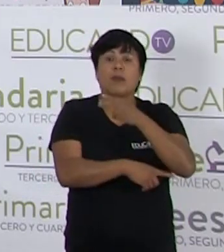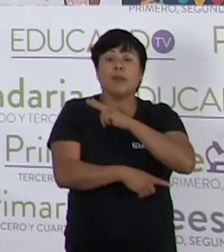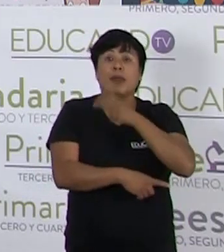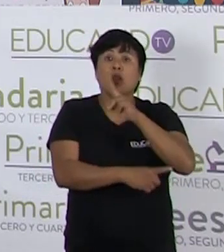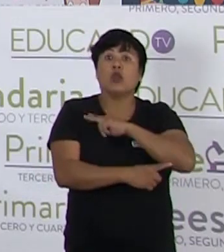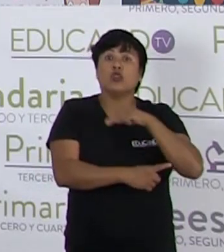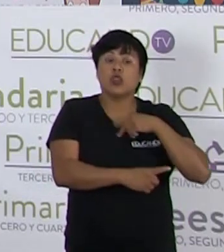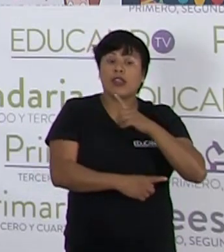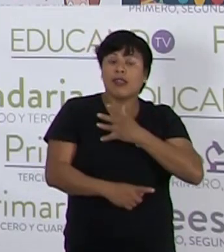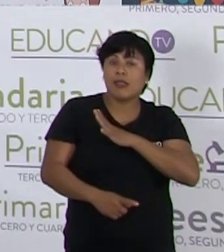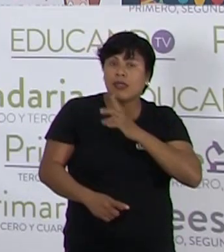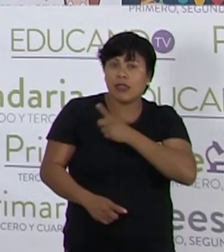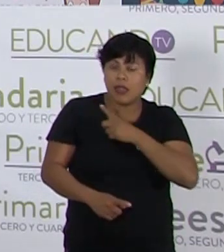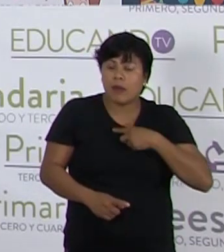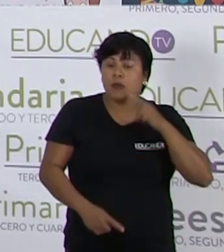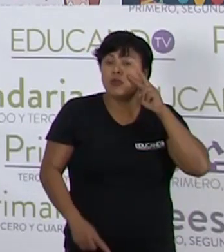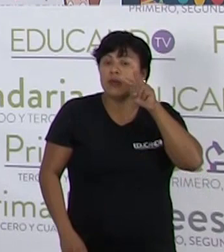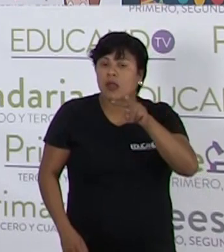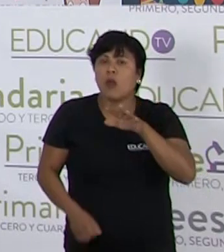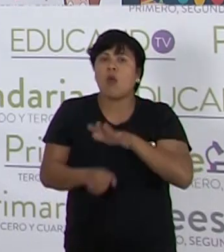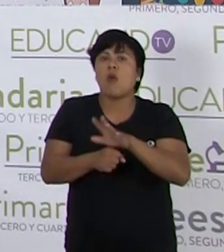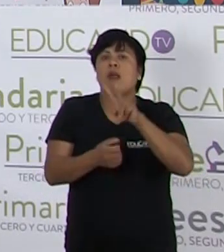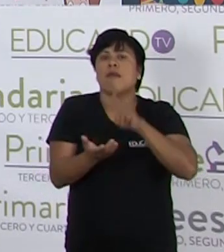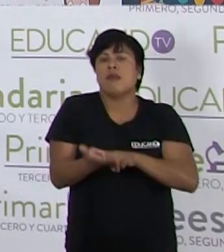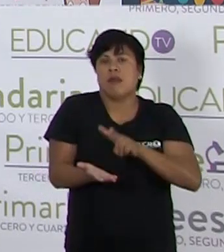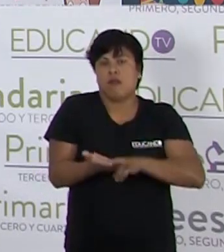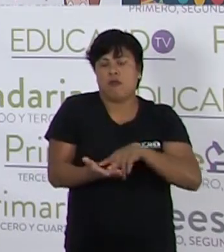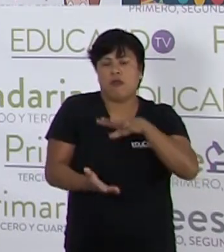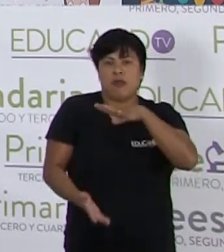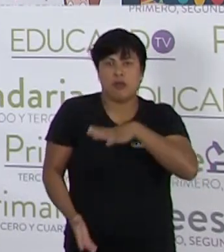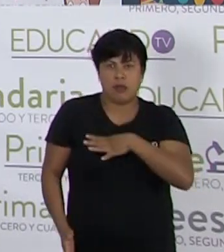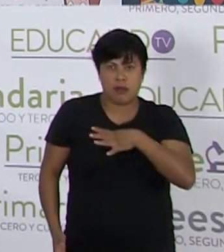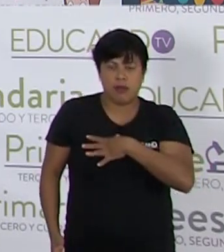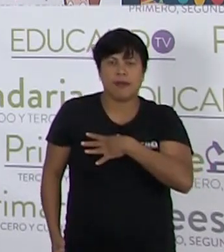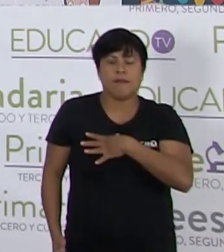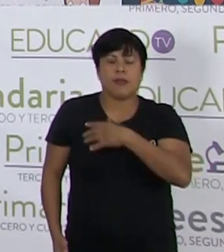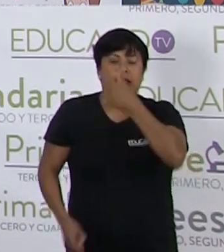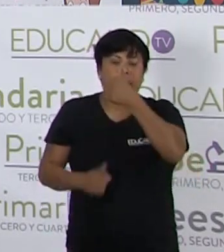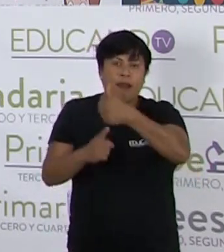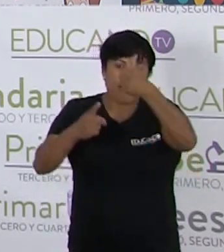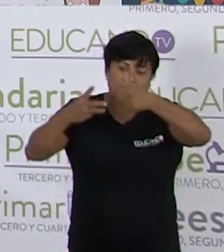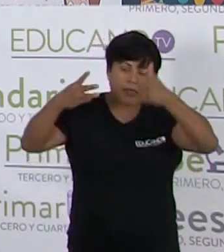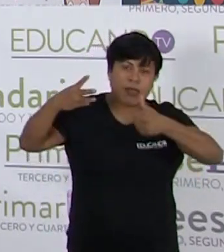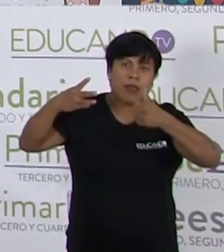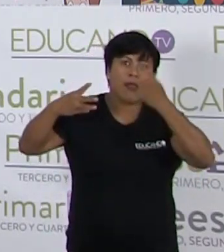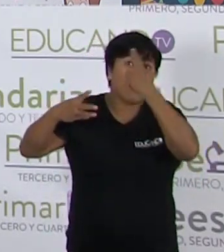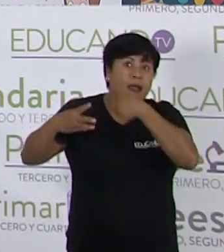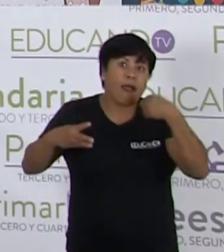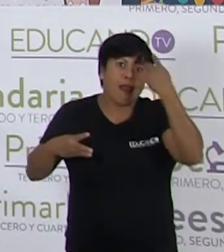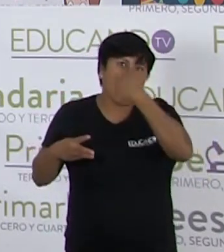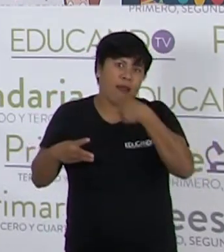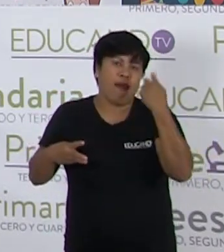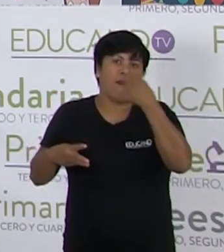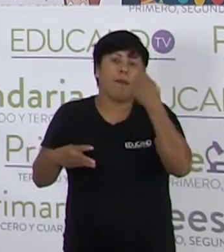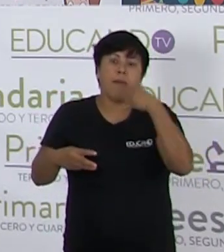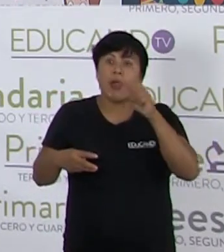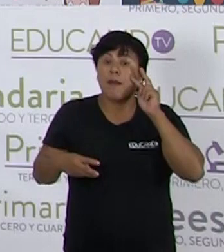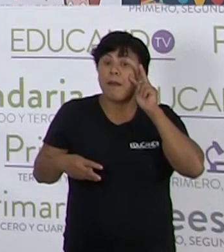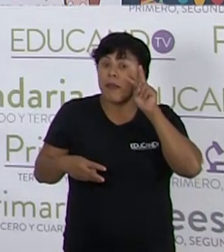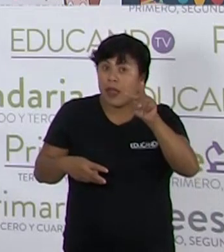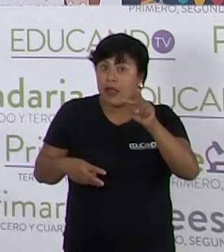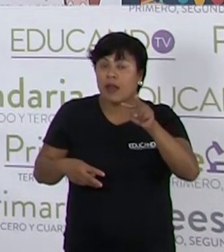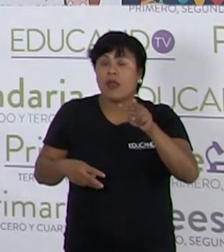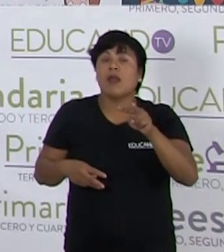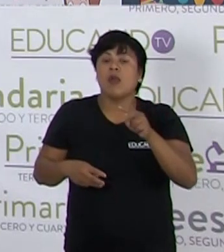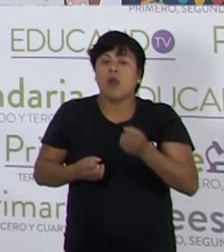tenemos que determinar qué valor tiene cada carita para poder